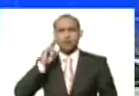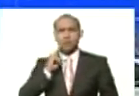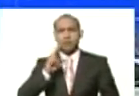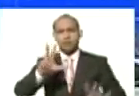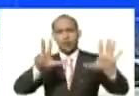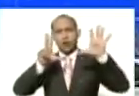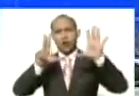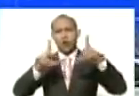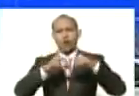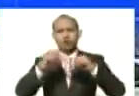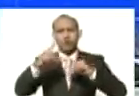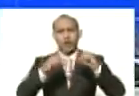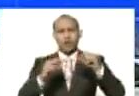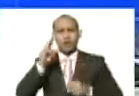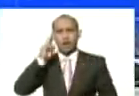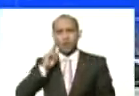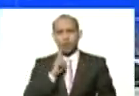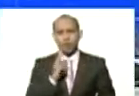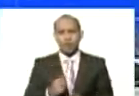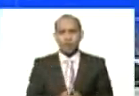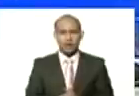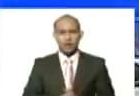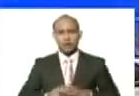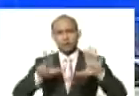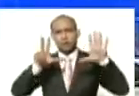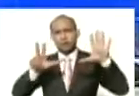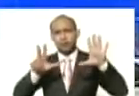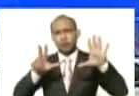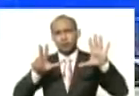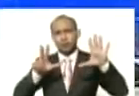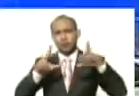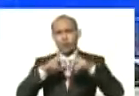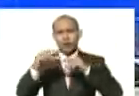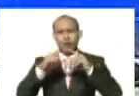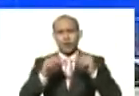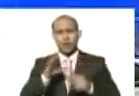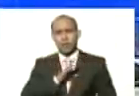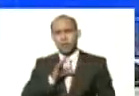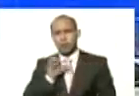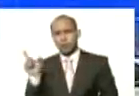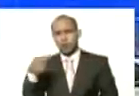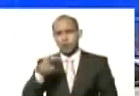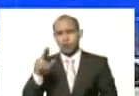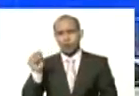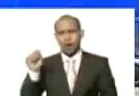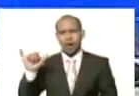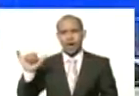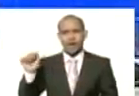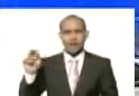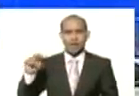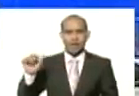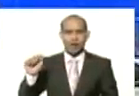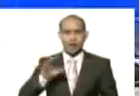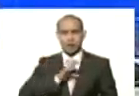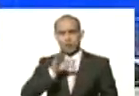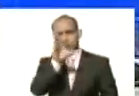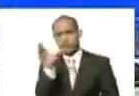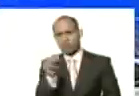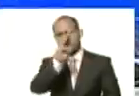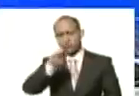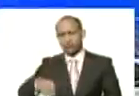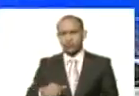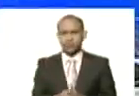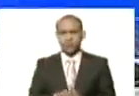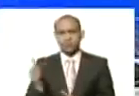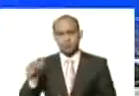8 estrellas bolivarianas... ...la octava estrella de la Guayana venezolana... ...de la Guayana Esequiba... ...esa